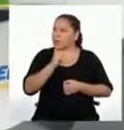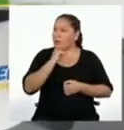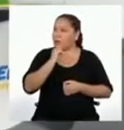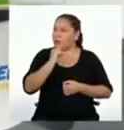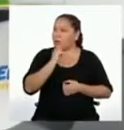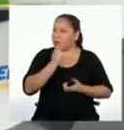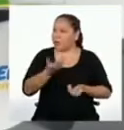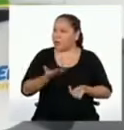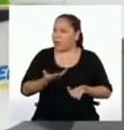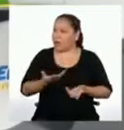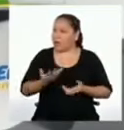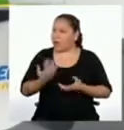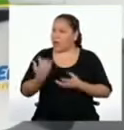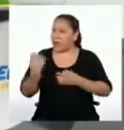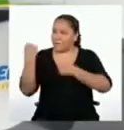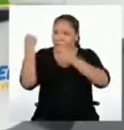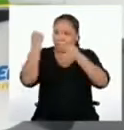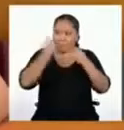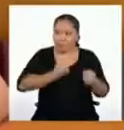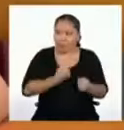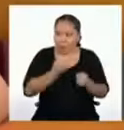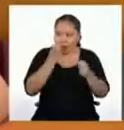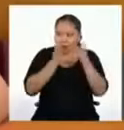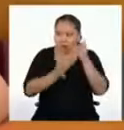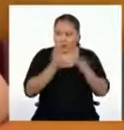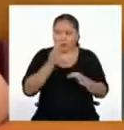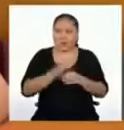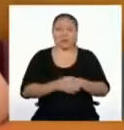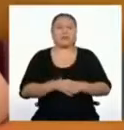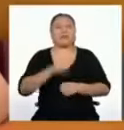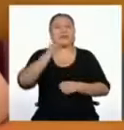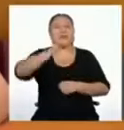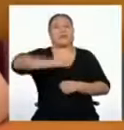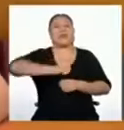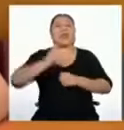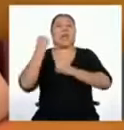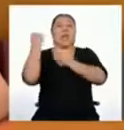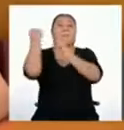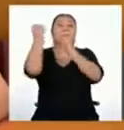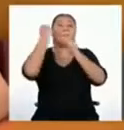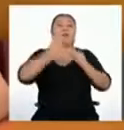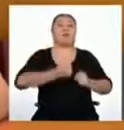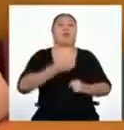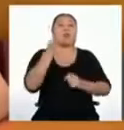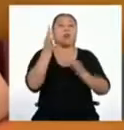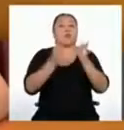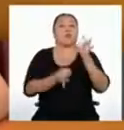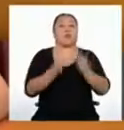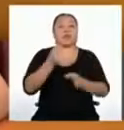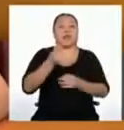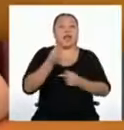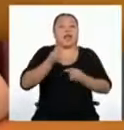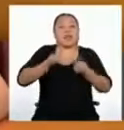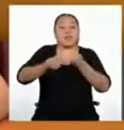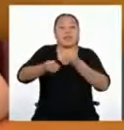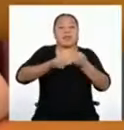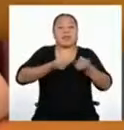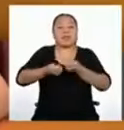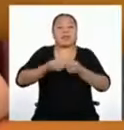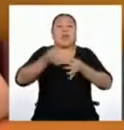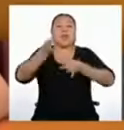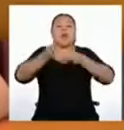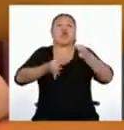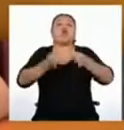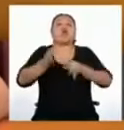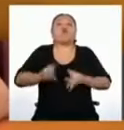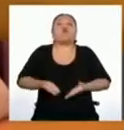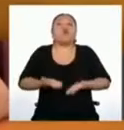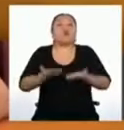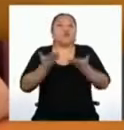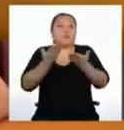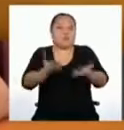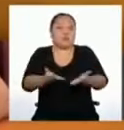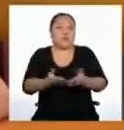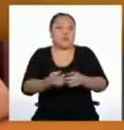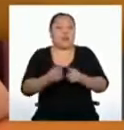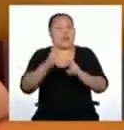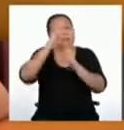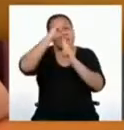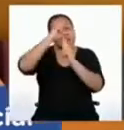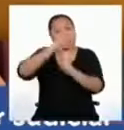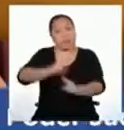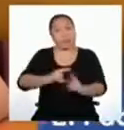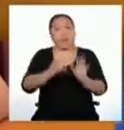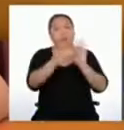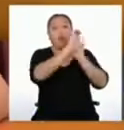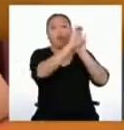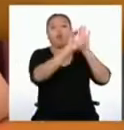solo al Poder Judicial? El Poder Judicial administra justicia, de acuerdo a la